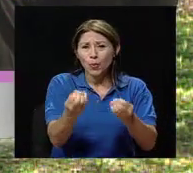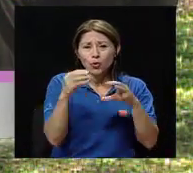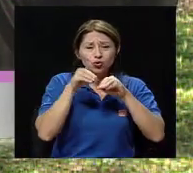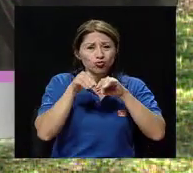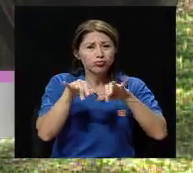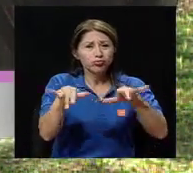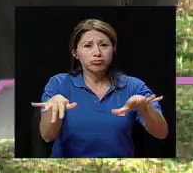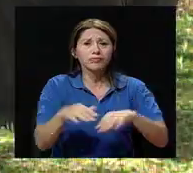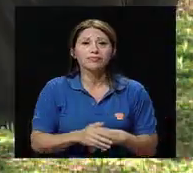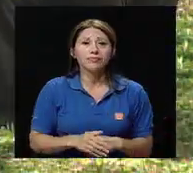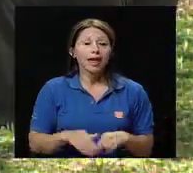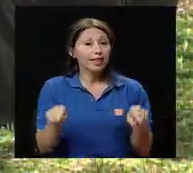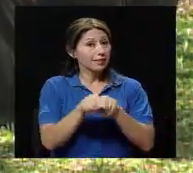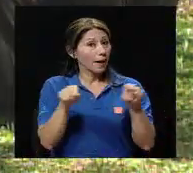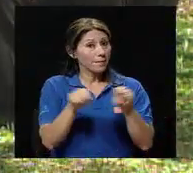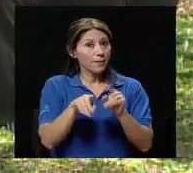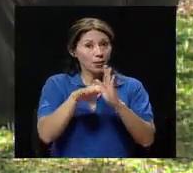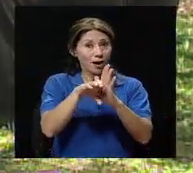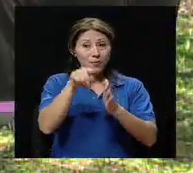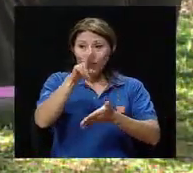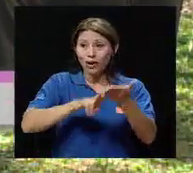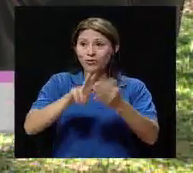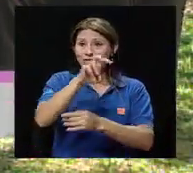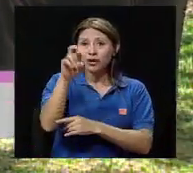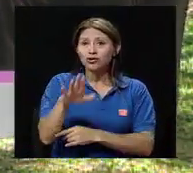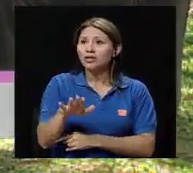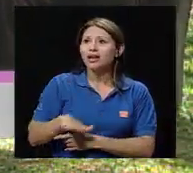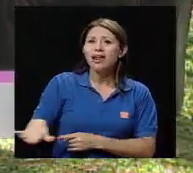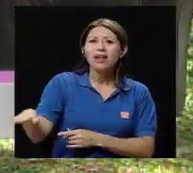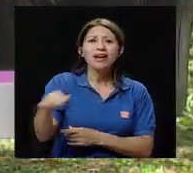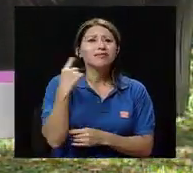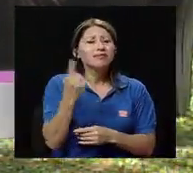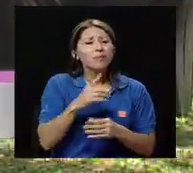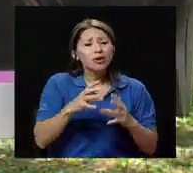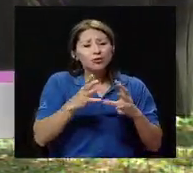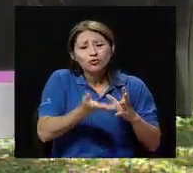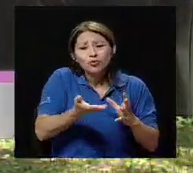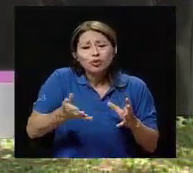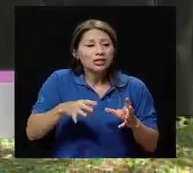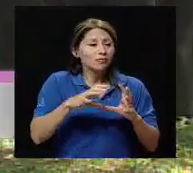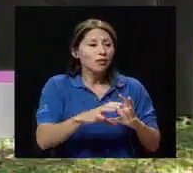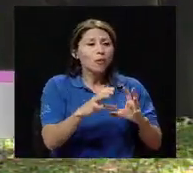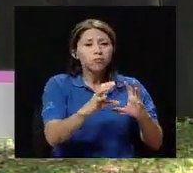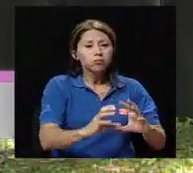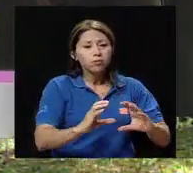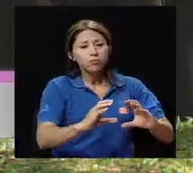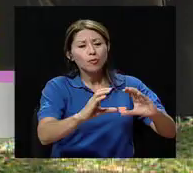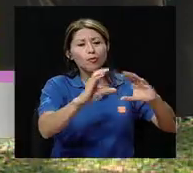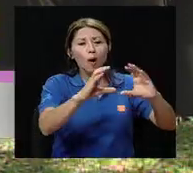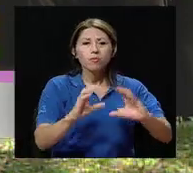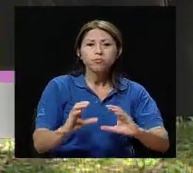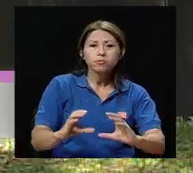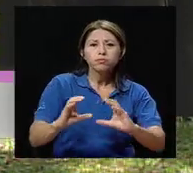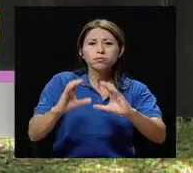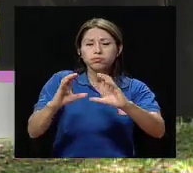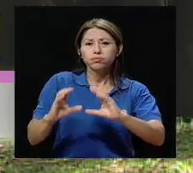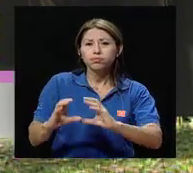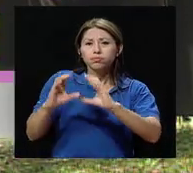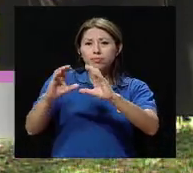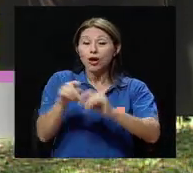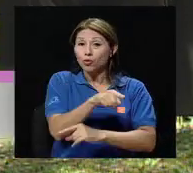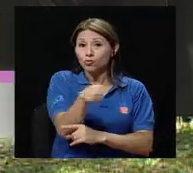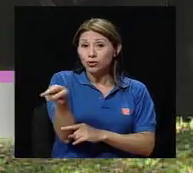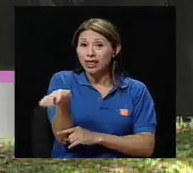Adrián mencionaba de la Universidad de Costa Rica, de esos chunches que acumulamos, y yo creo que como comunidad universitaria y también el trabajo que ustedes